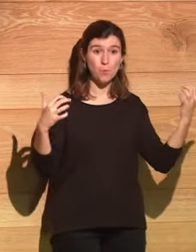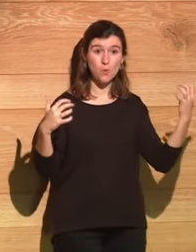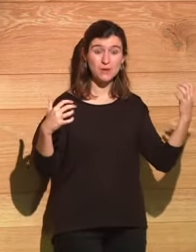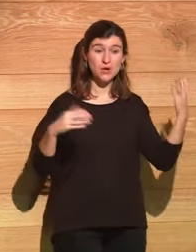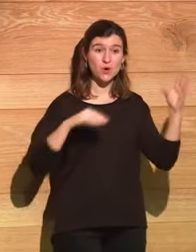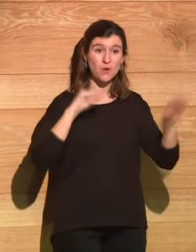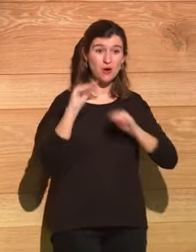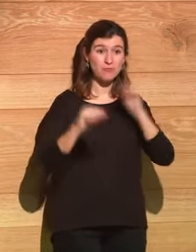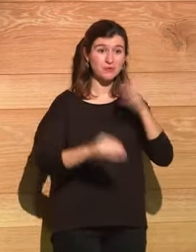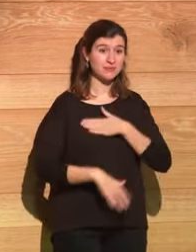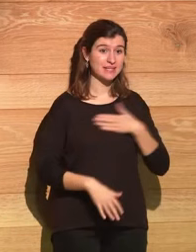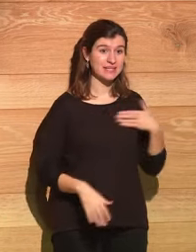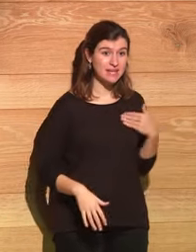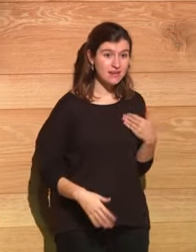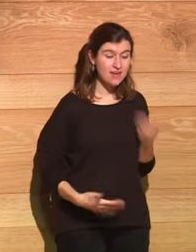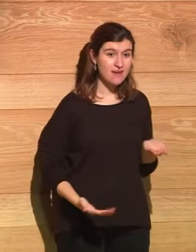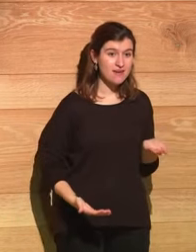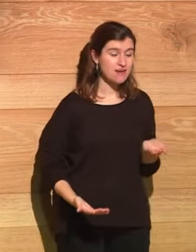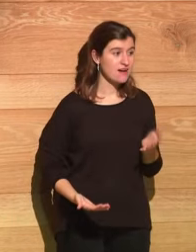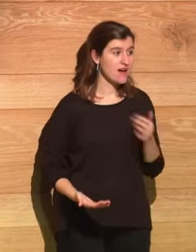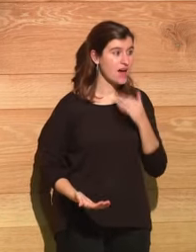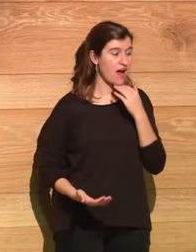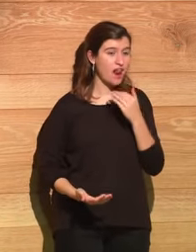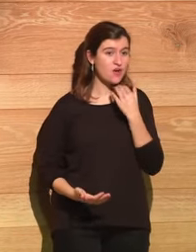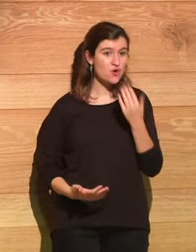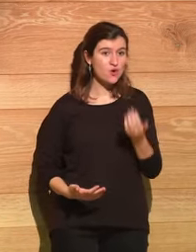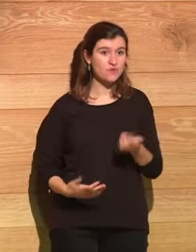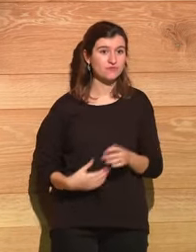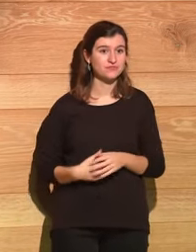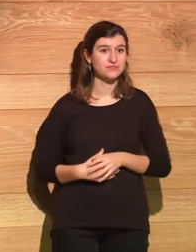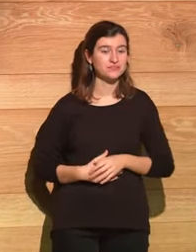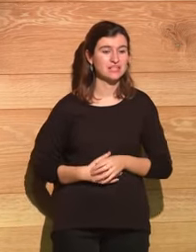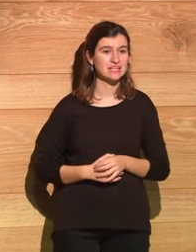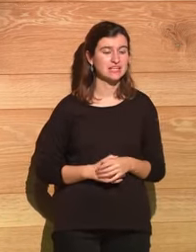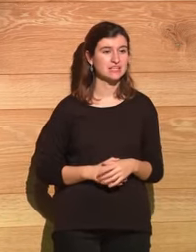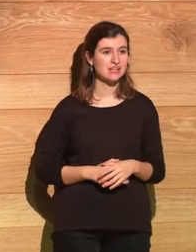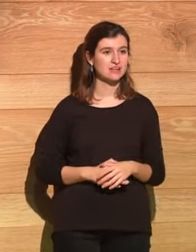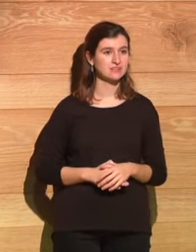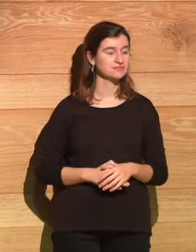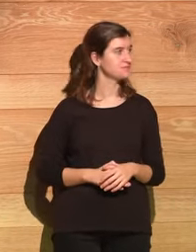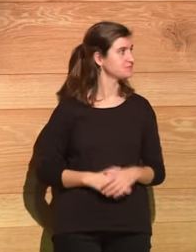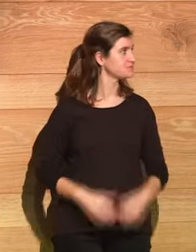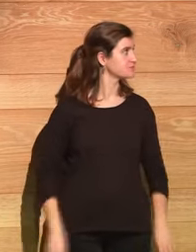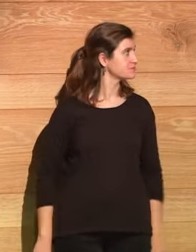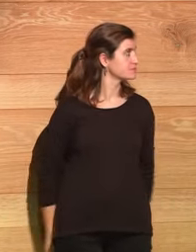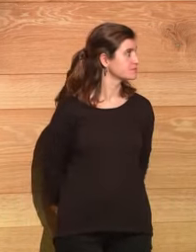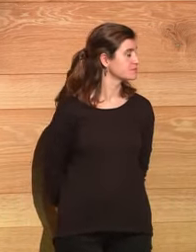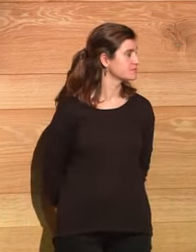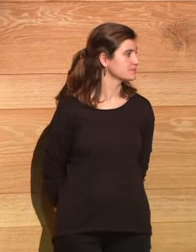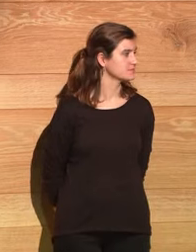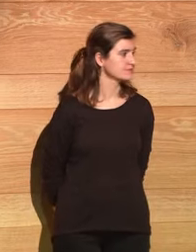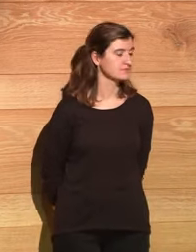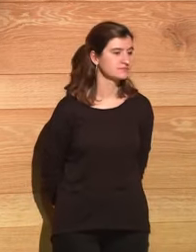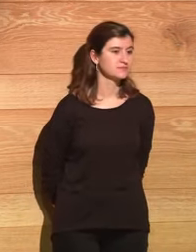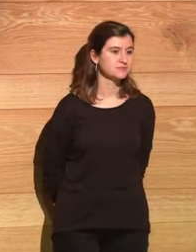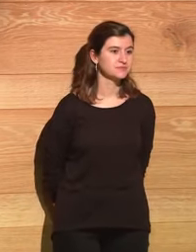sé si alguien en el público... El público del... Quiere preguntar algo. O del streaming, lo que sea,